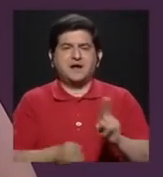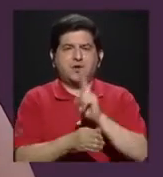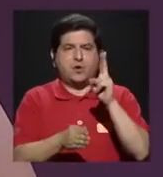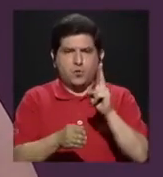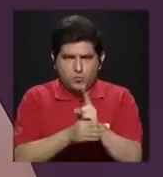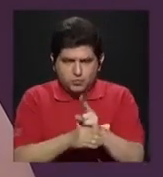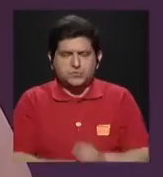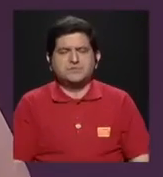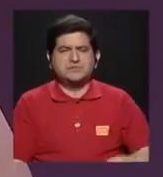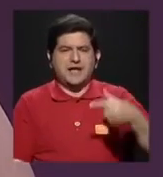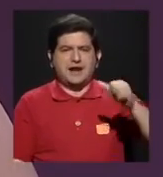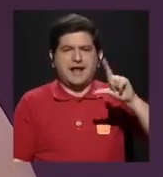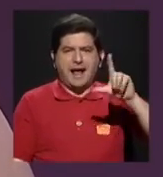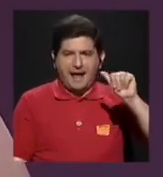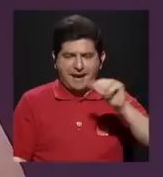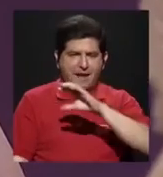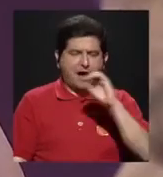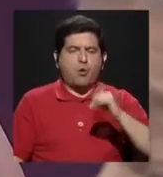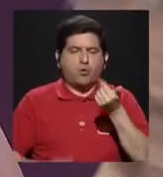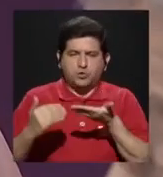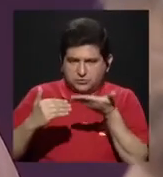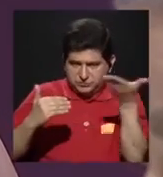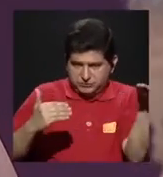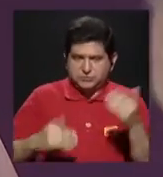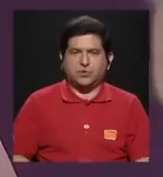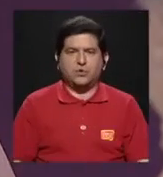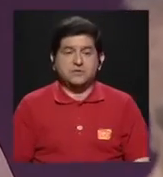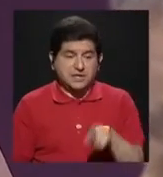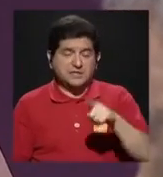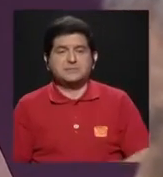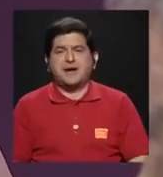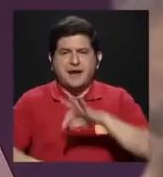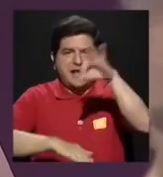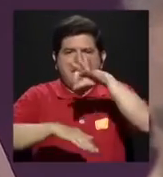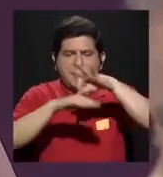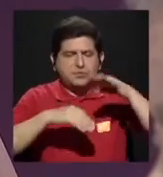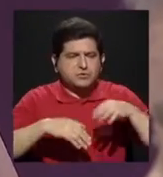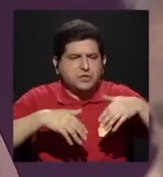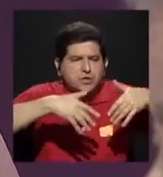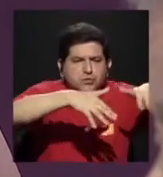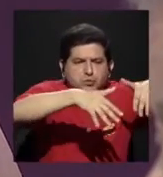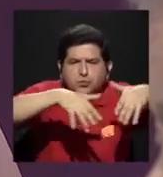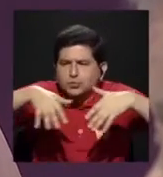o con otras cosas, ¿verdad? Para espantar los mosquitos.